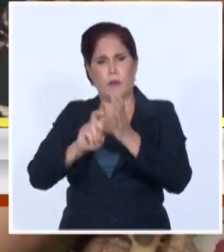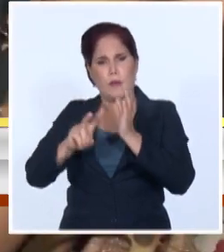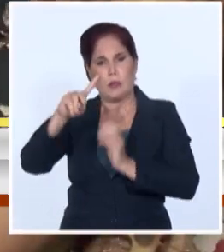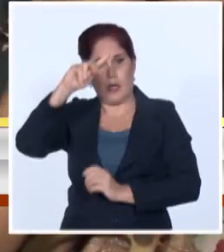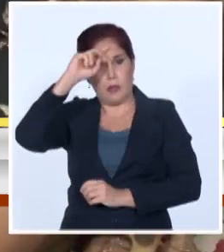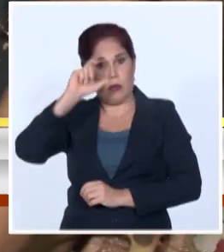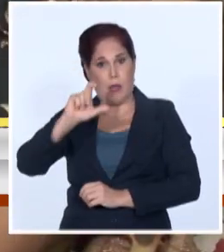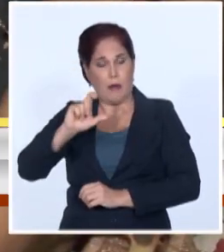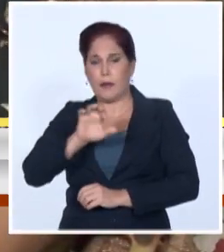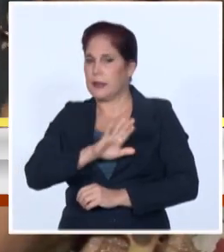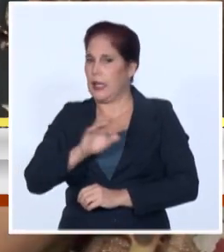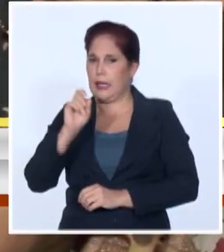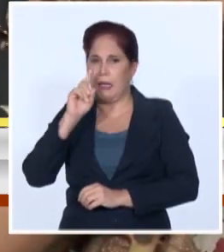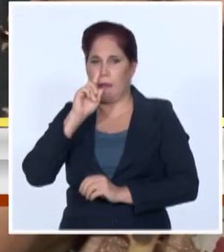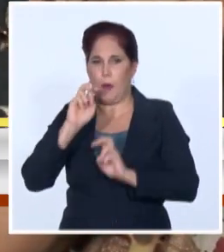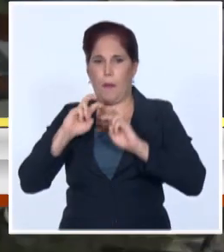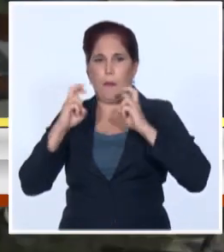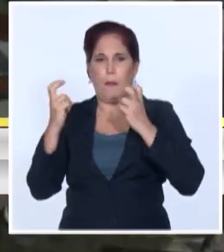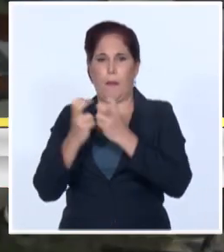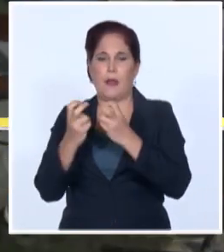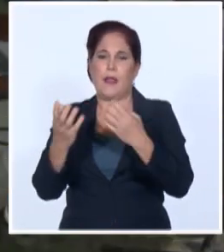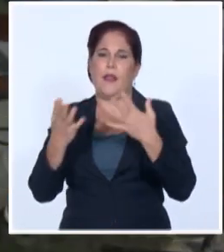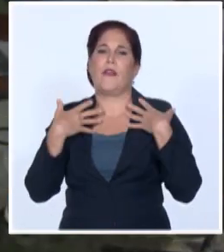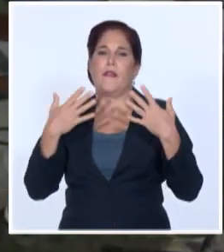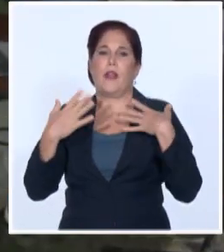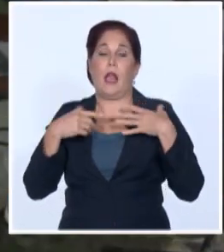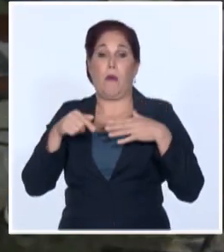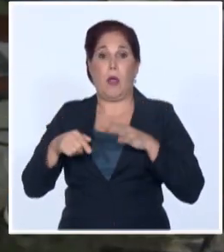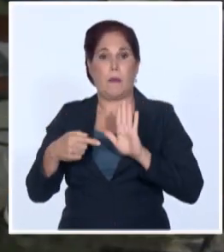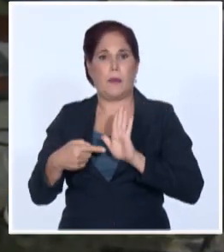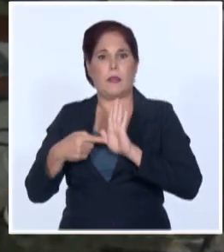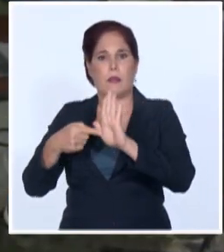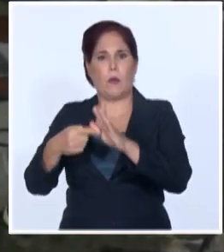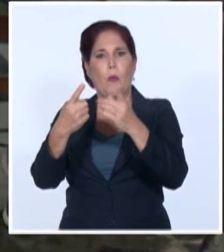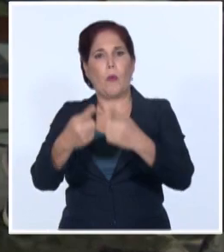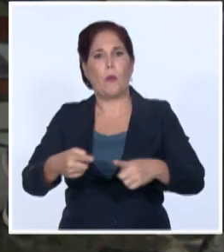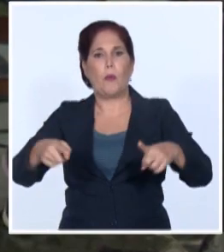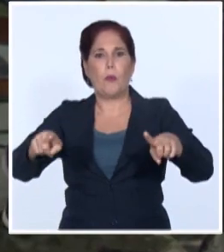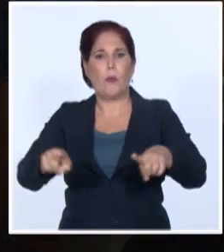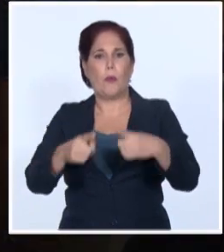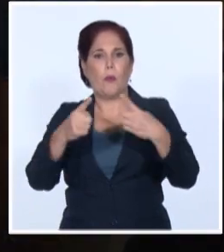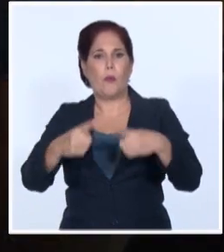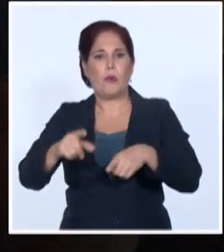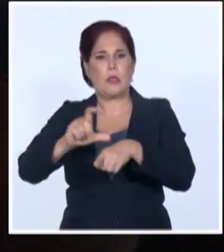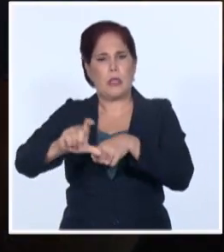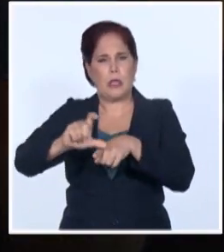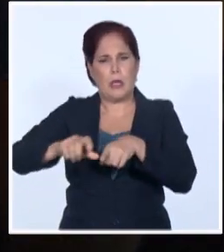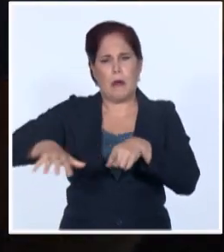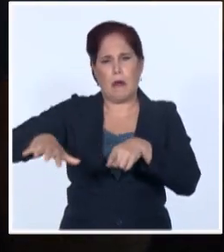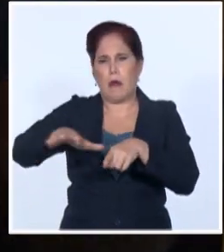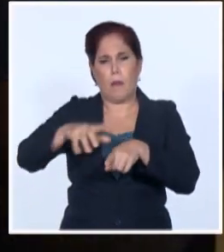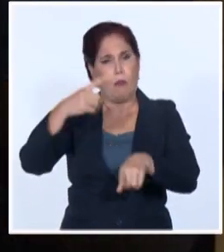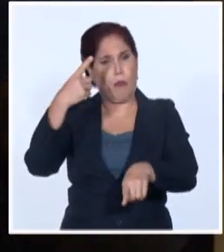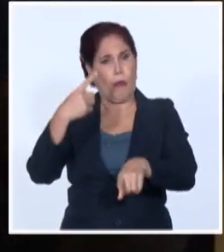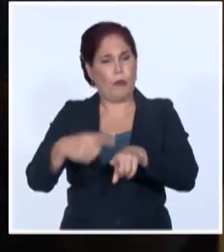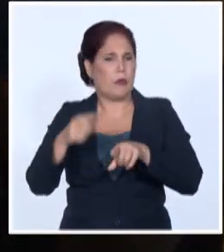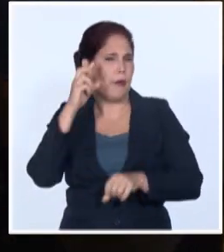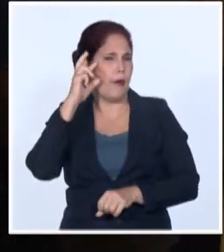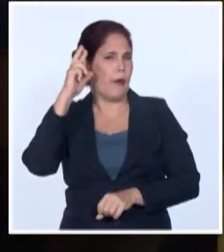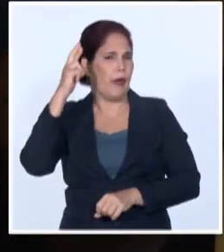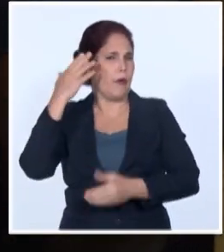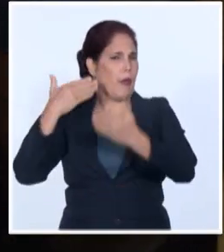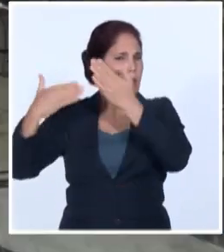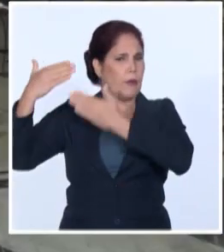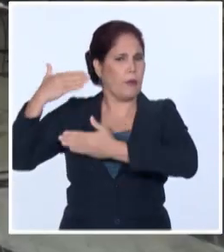sus peñas especiales de verano, con la presencia de la música como protagonista, repasando páginas y géneros diversos